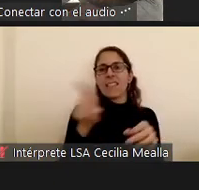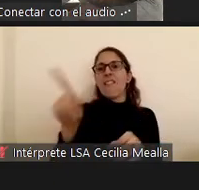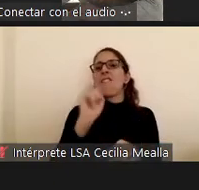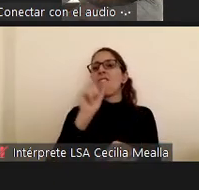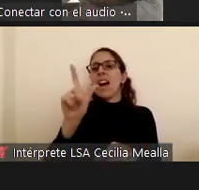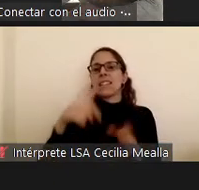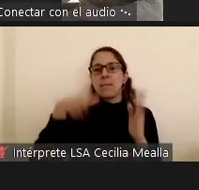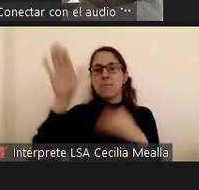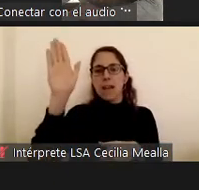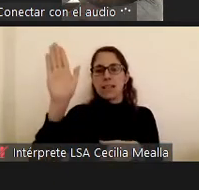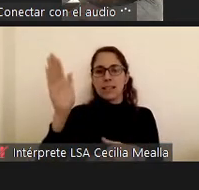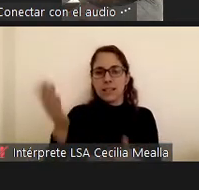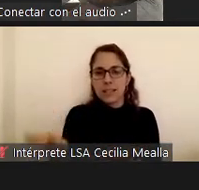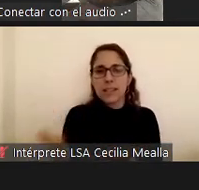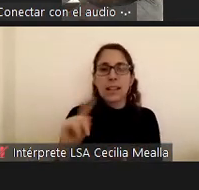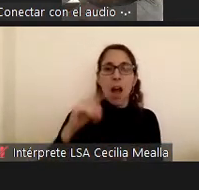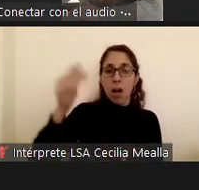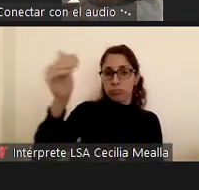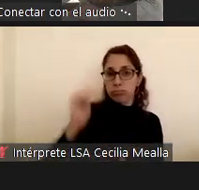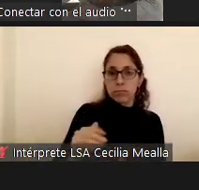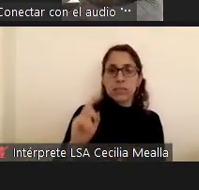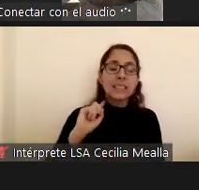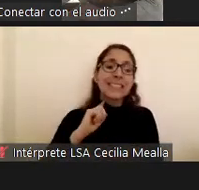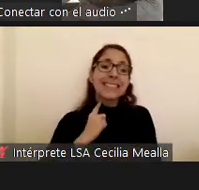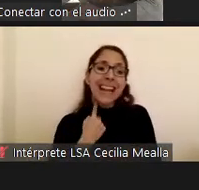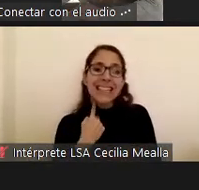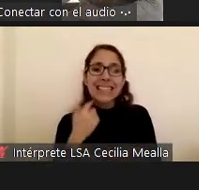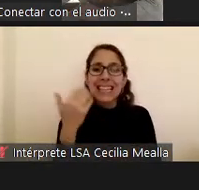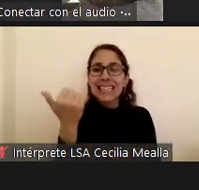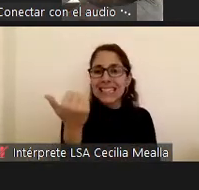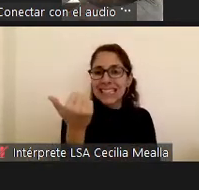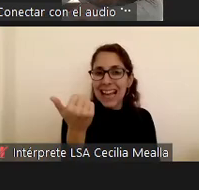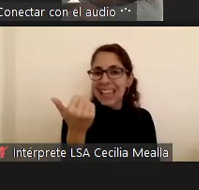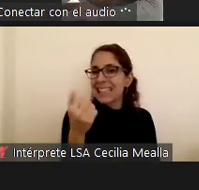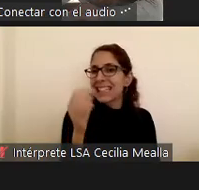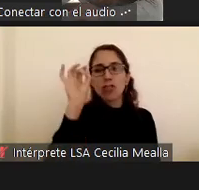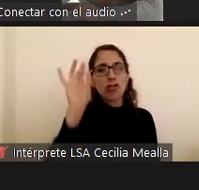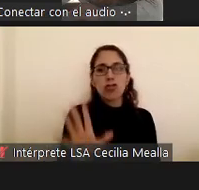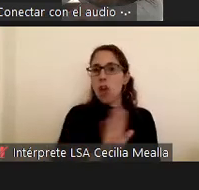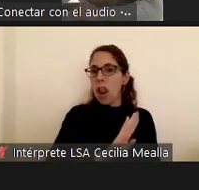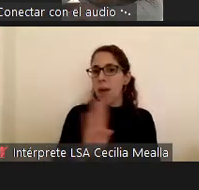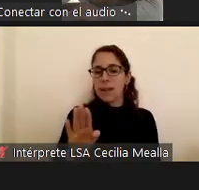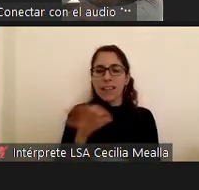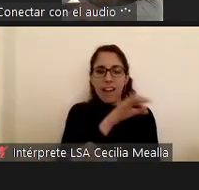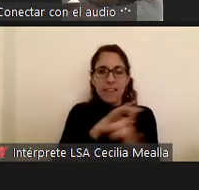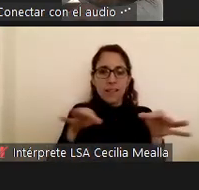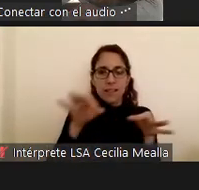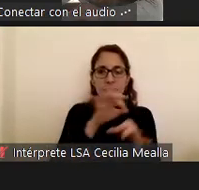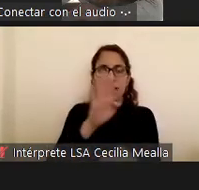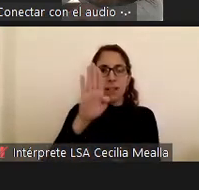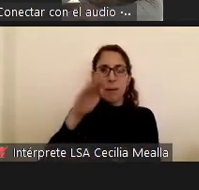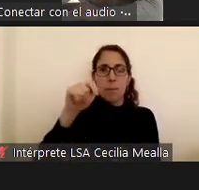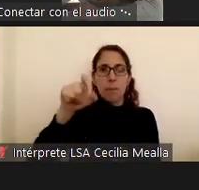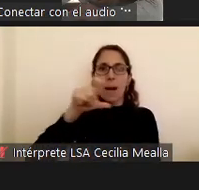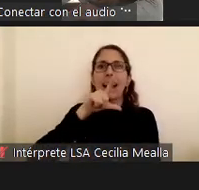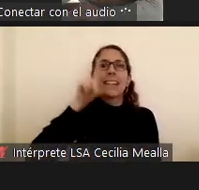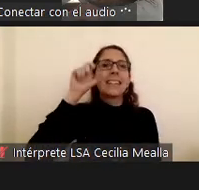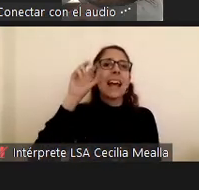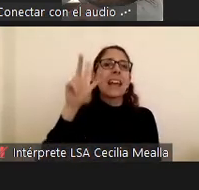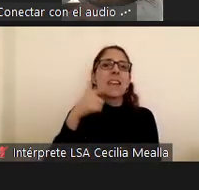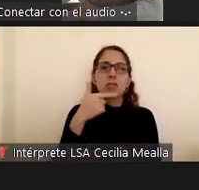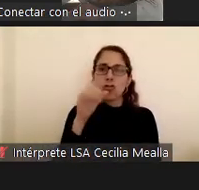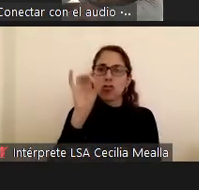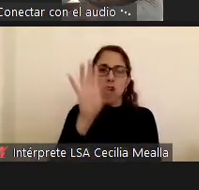¿sí? En la 13.6, ¿sí? Acá solo veo bacterias. ¿Se entiende?